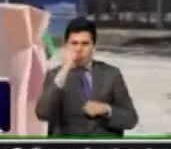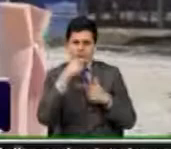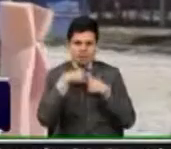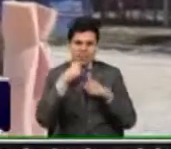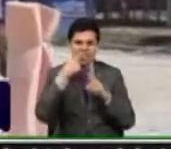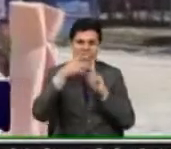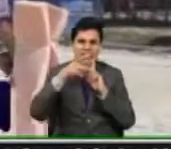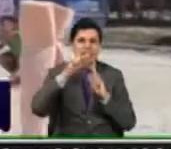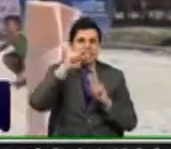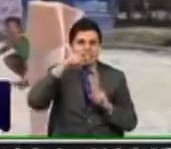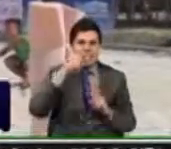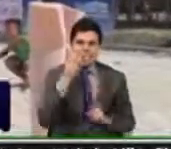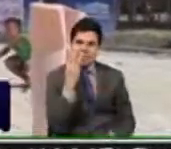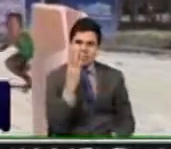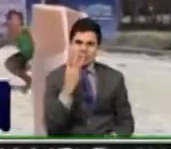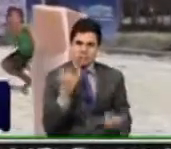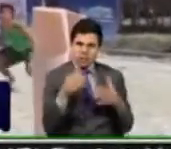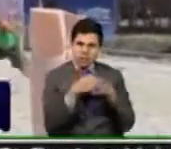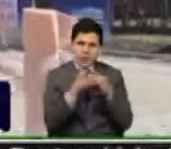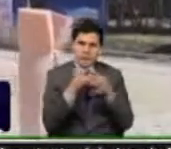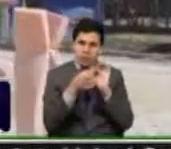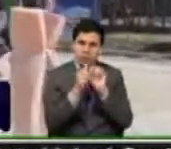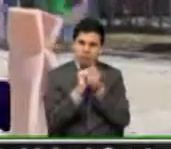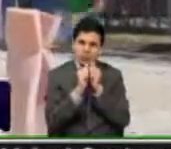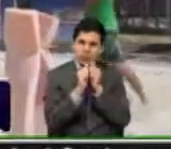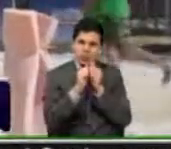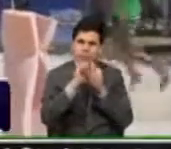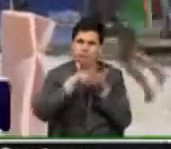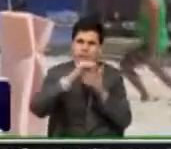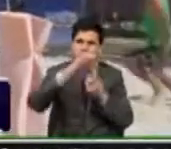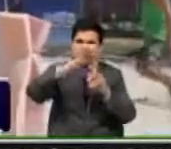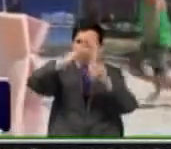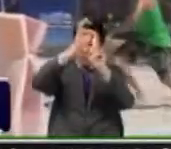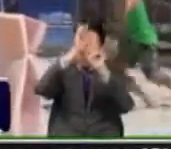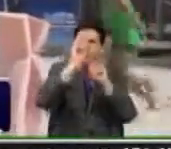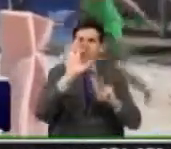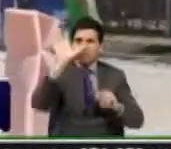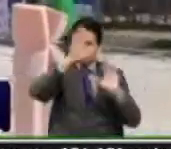Esta justa deportiva que organiza Coldeportes entrega clasificación a los Juegos Suramericanos.